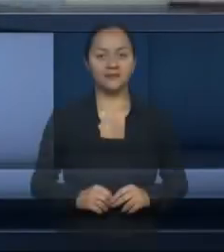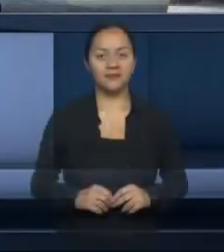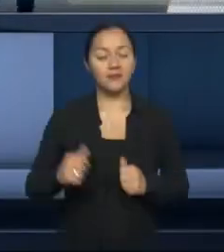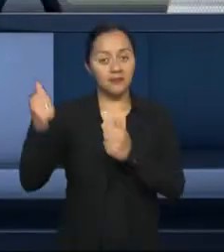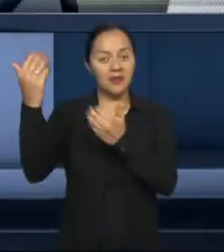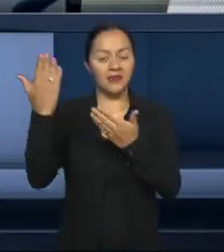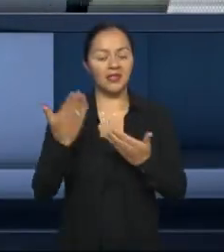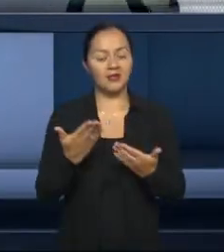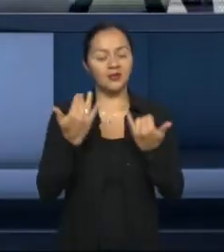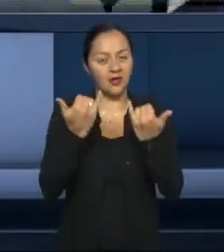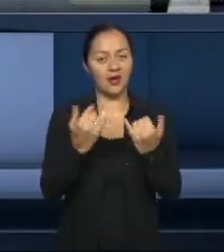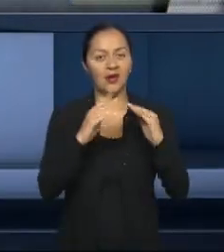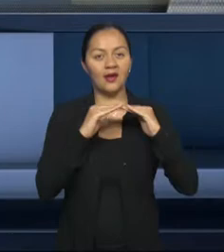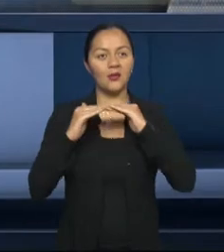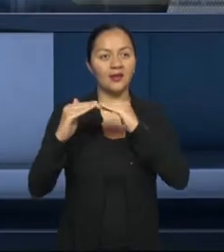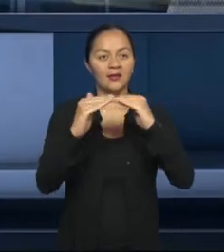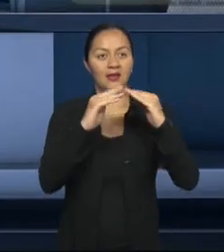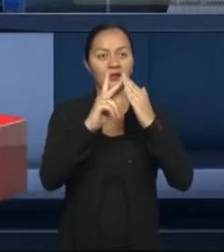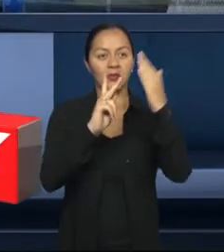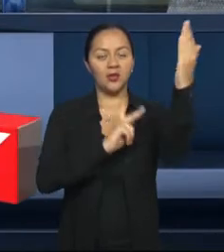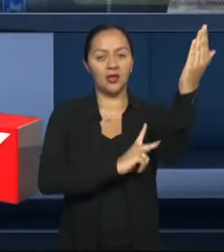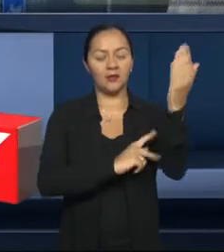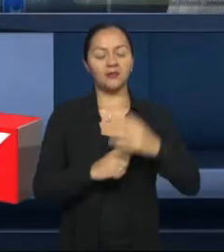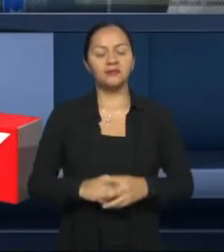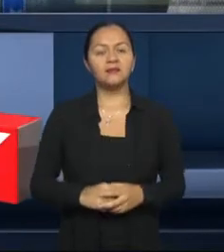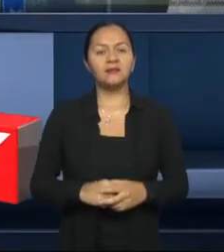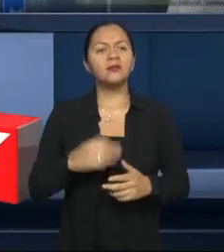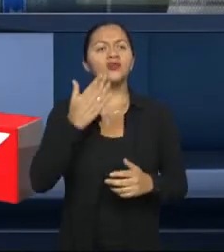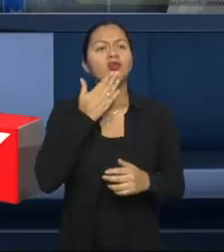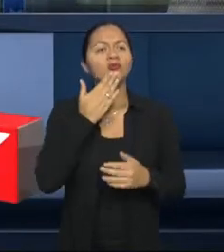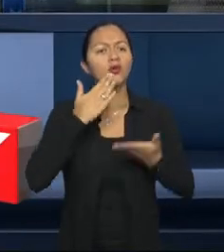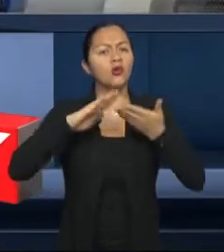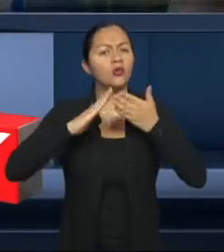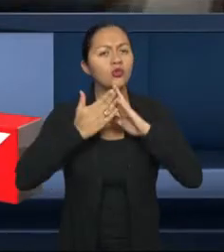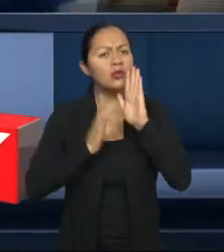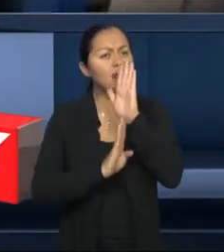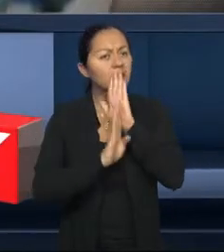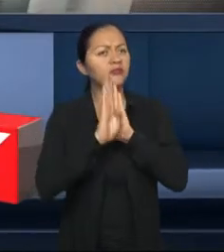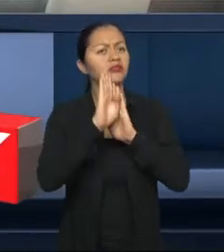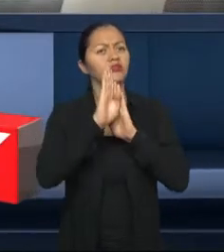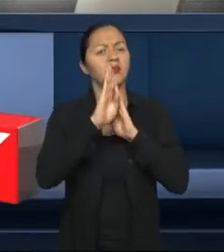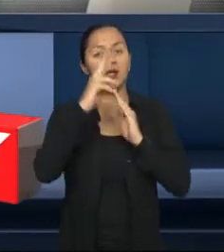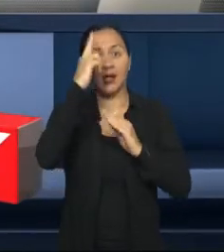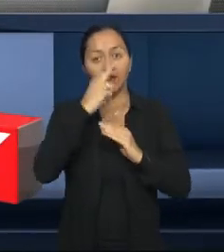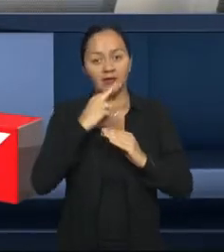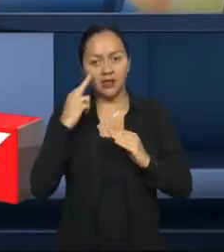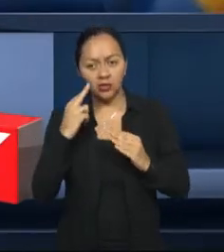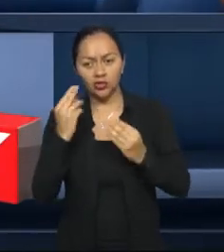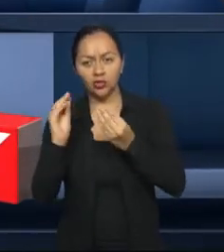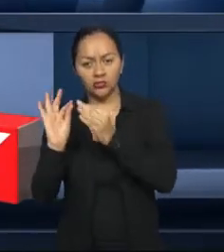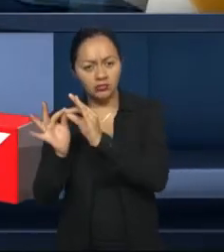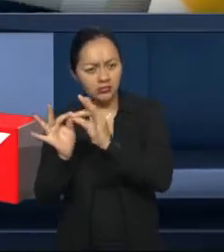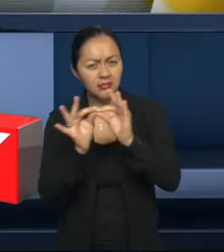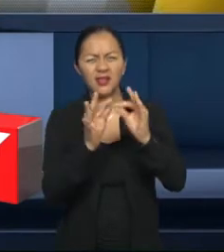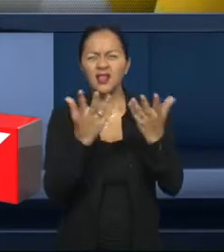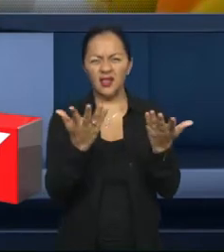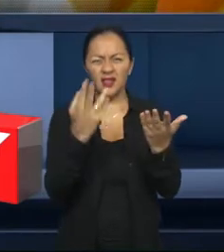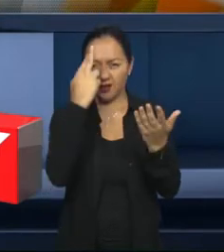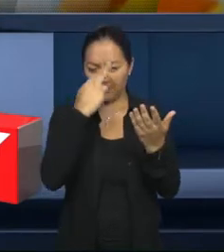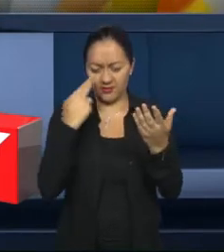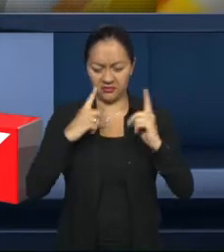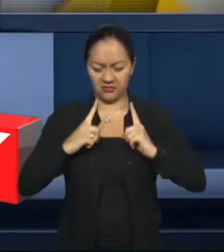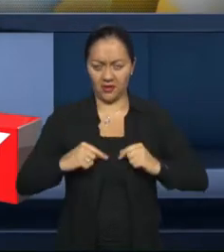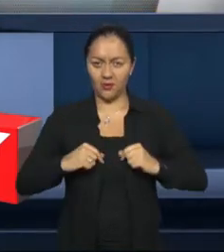nueva entrega de Construyendo Igualdad. Hablar de rehabilitación basada en la comunidad implica pensar en una estrategia local que vincula a diferentes